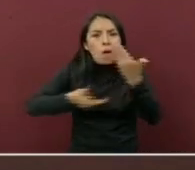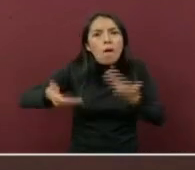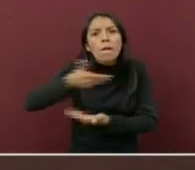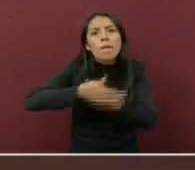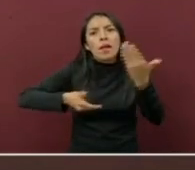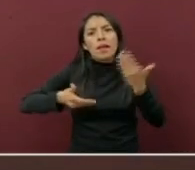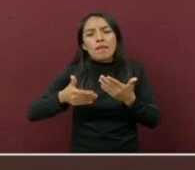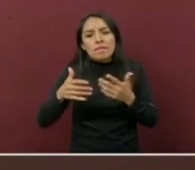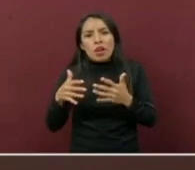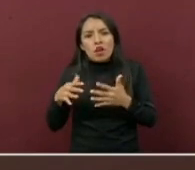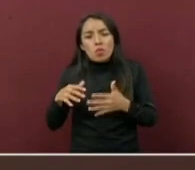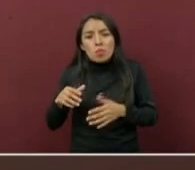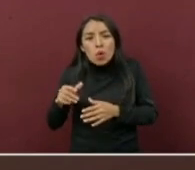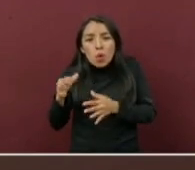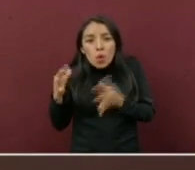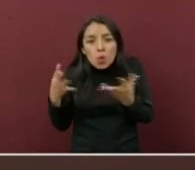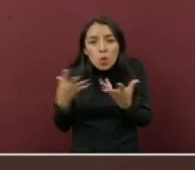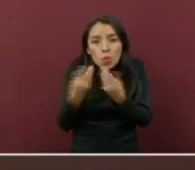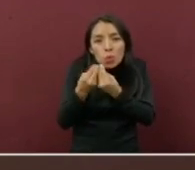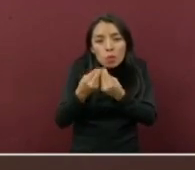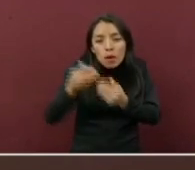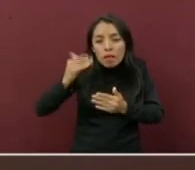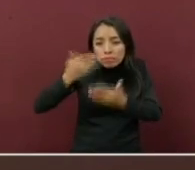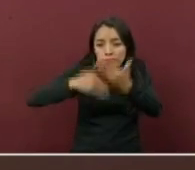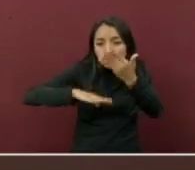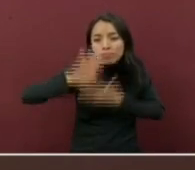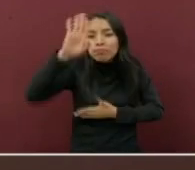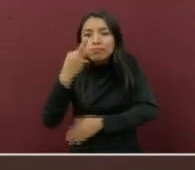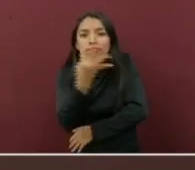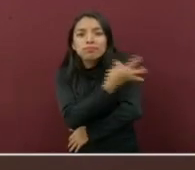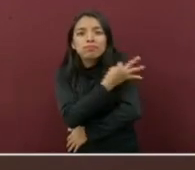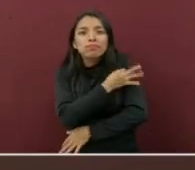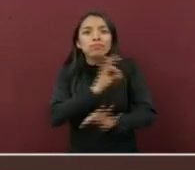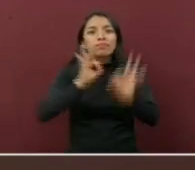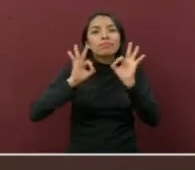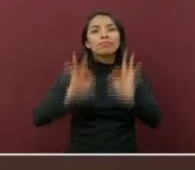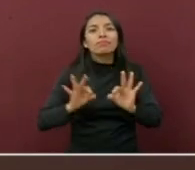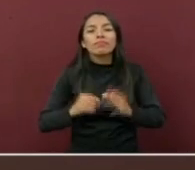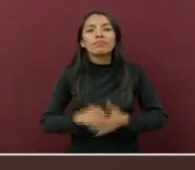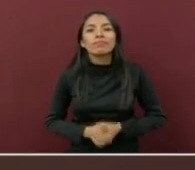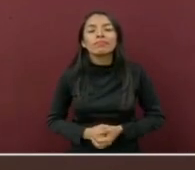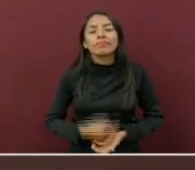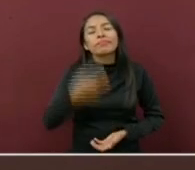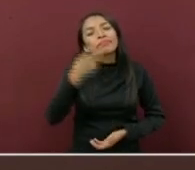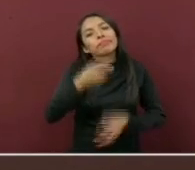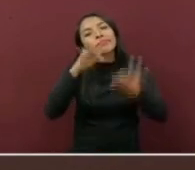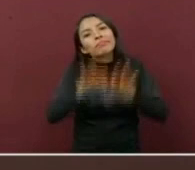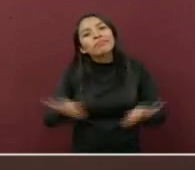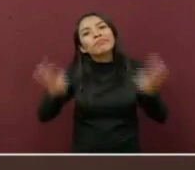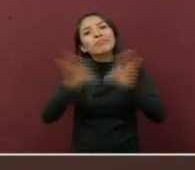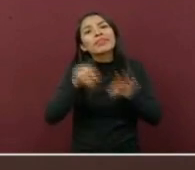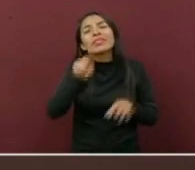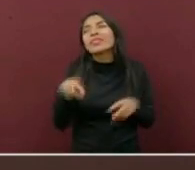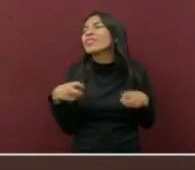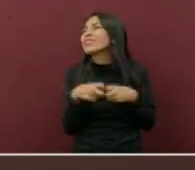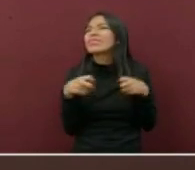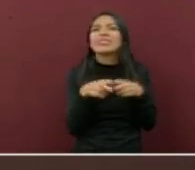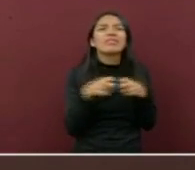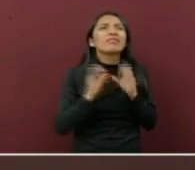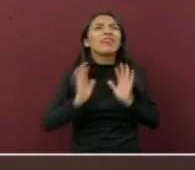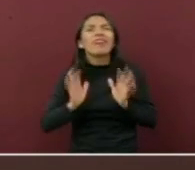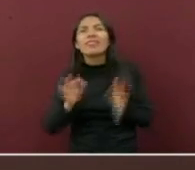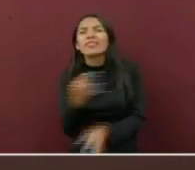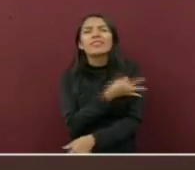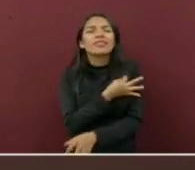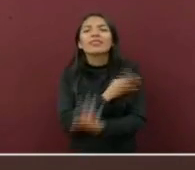la vacunación de ahí la importancia familia de la cruzan a que no se desesperen que